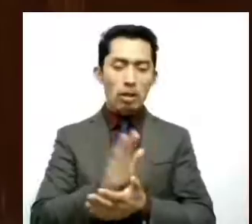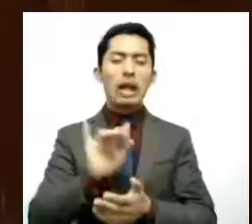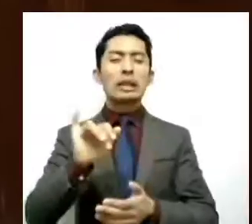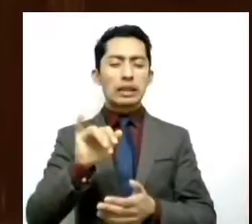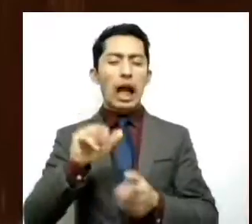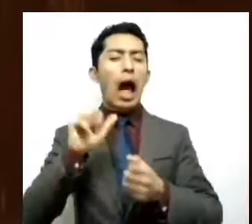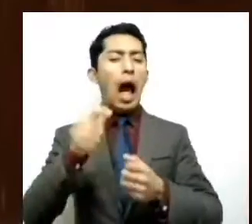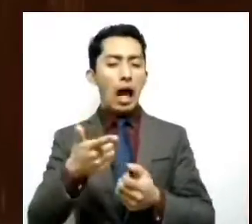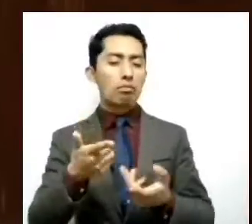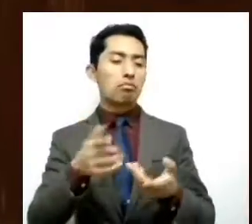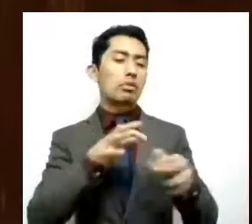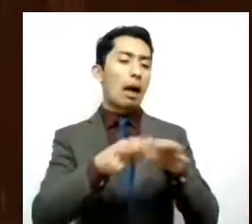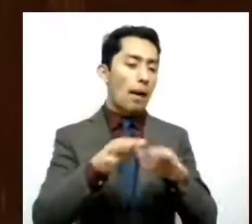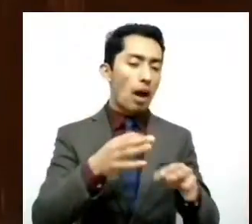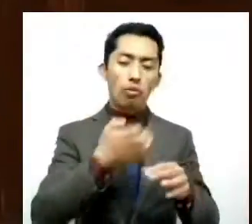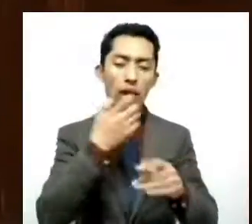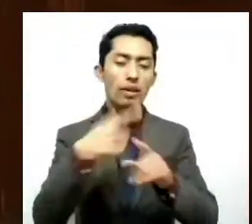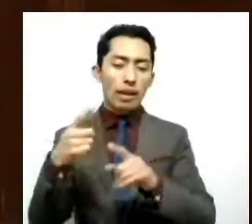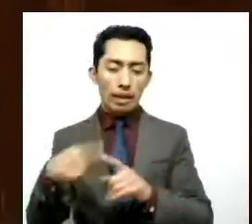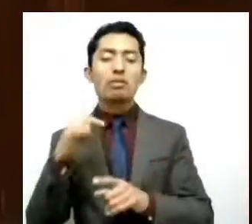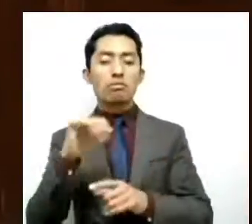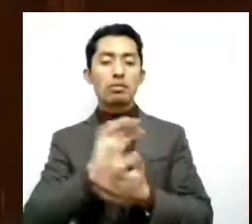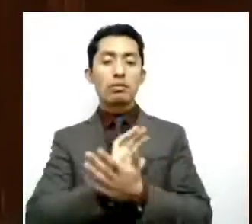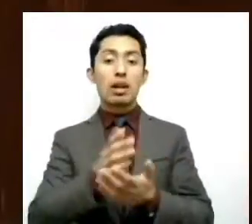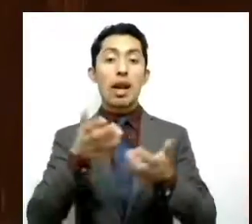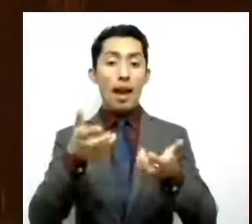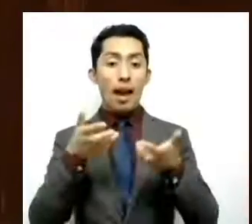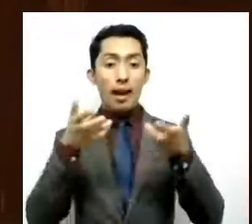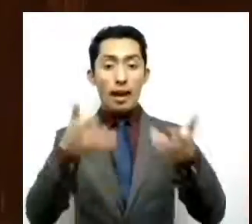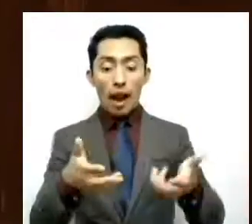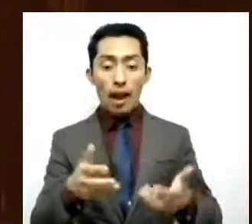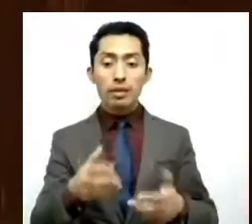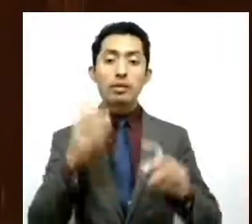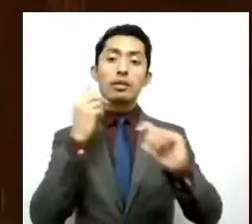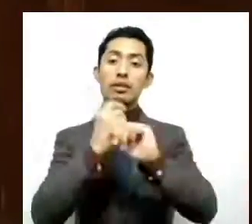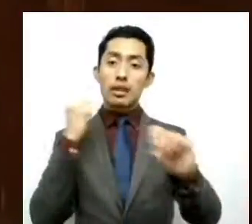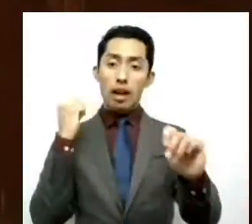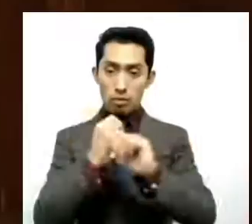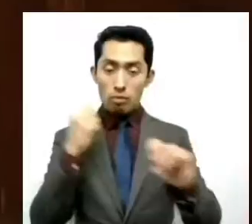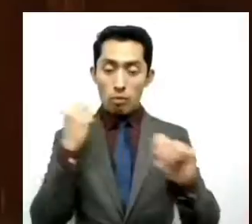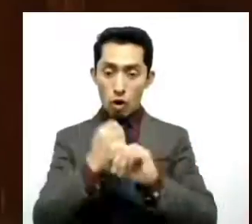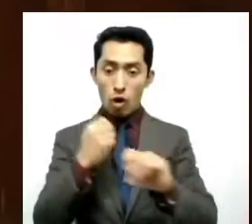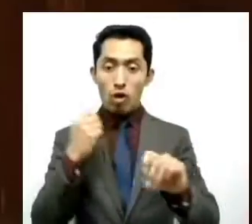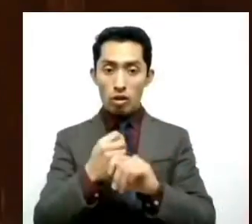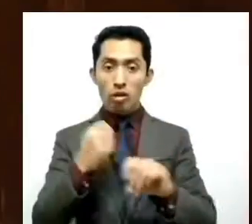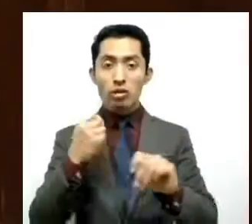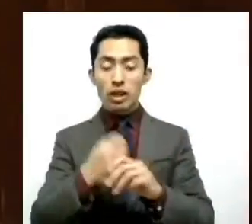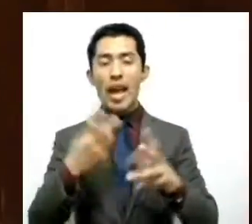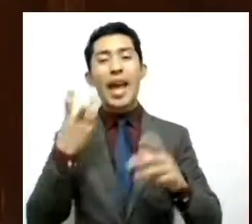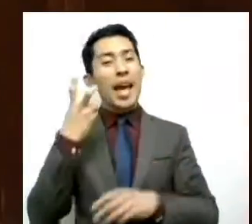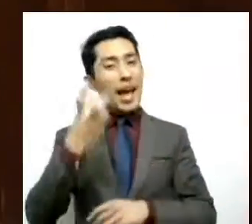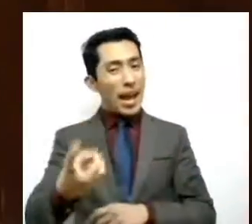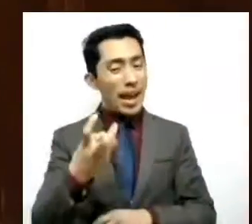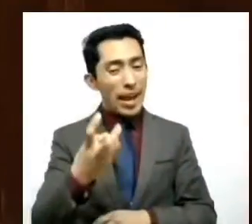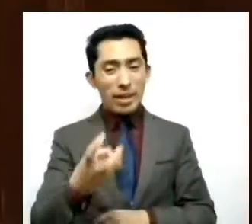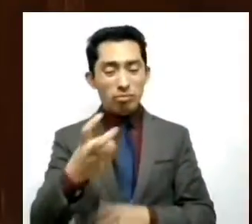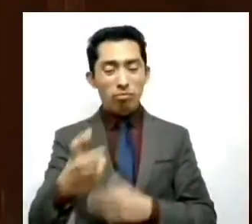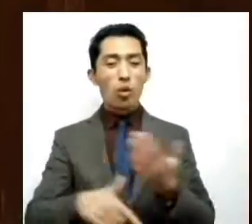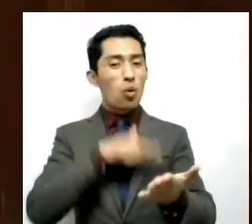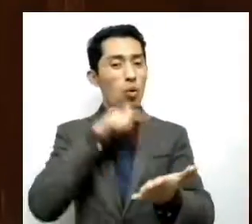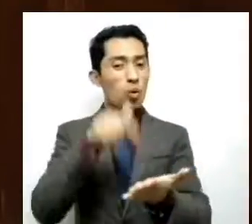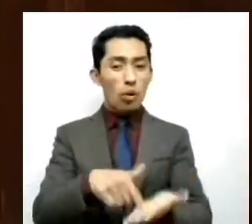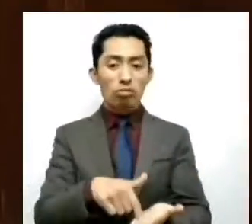social, afirmando que las calles y el transporte público son los espacios donde la